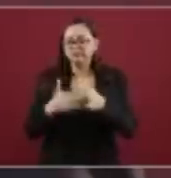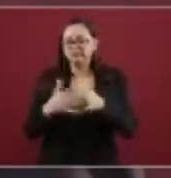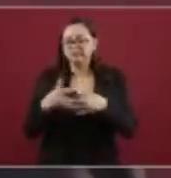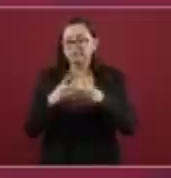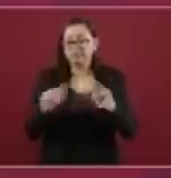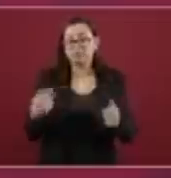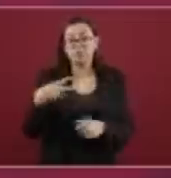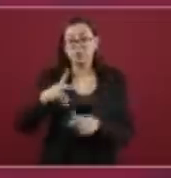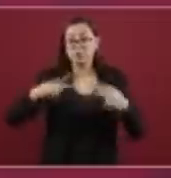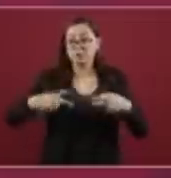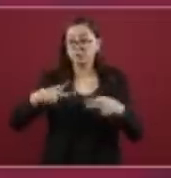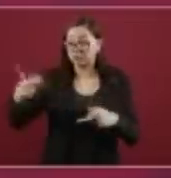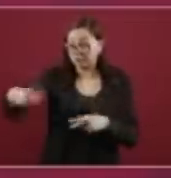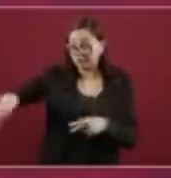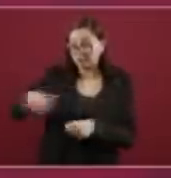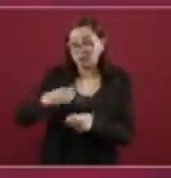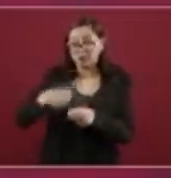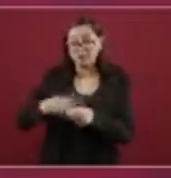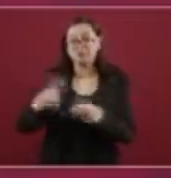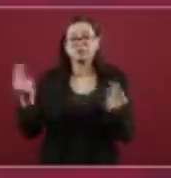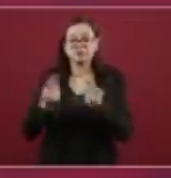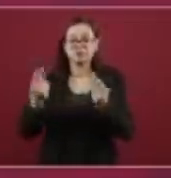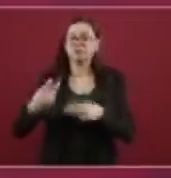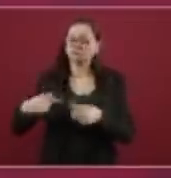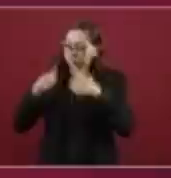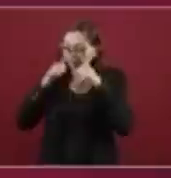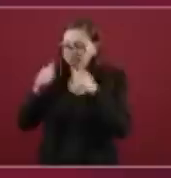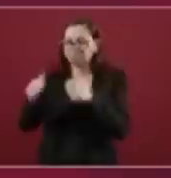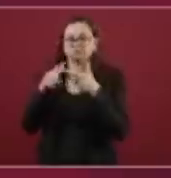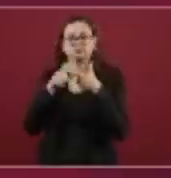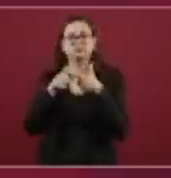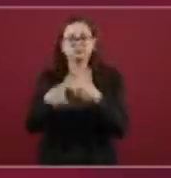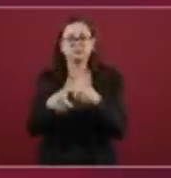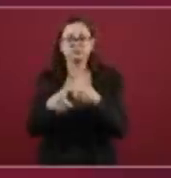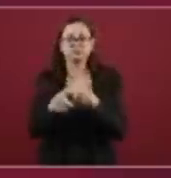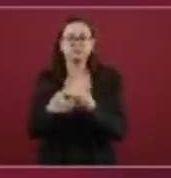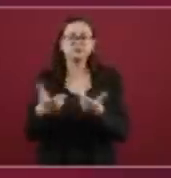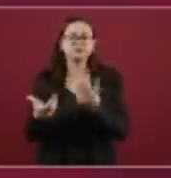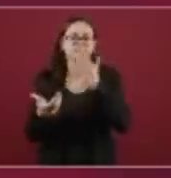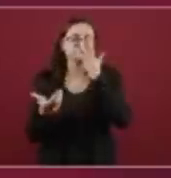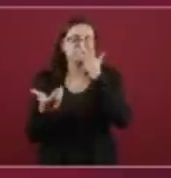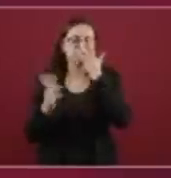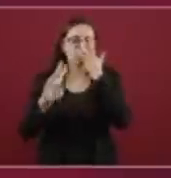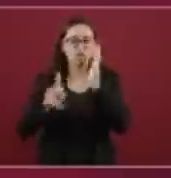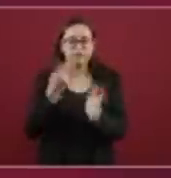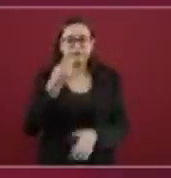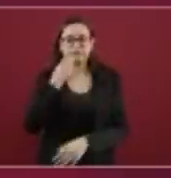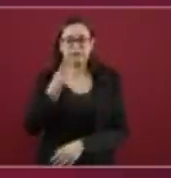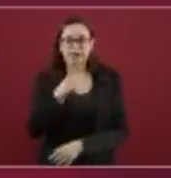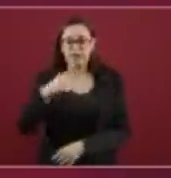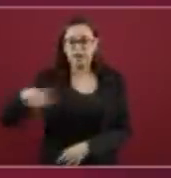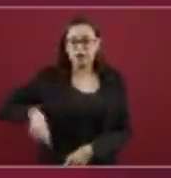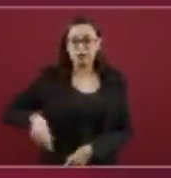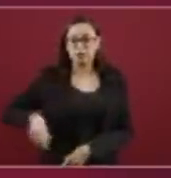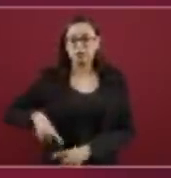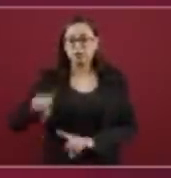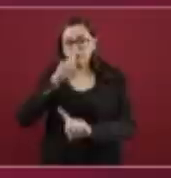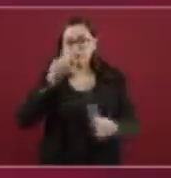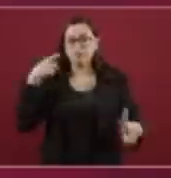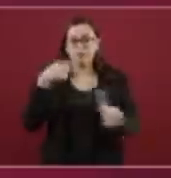necesitan. Ya lo acabo de decir y lo repito, este gobierno tiene como misión